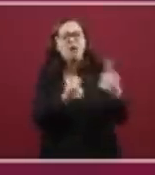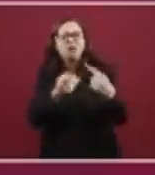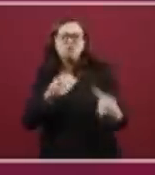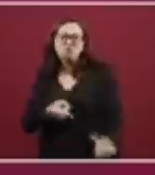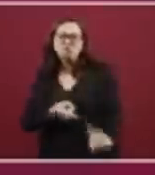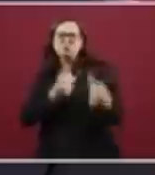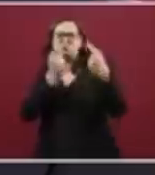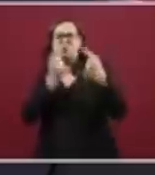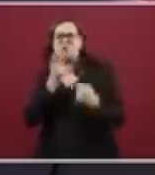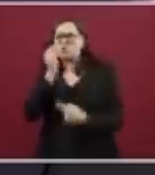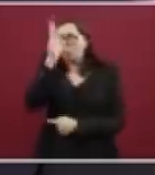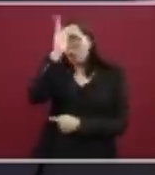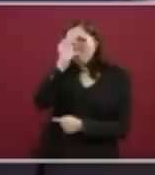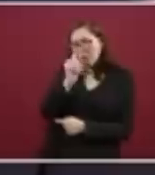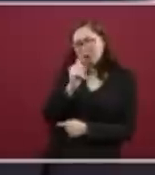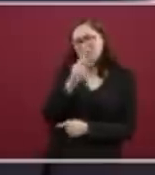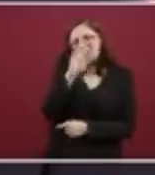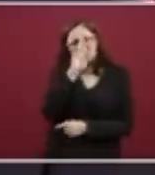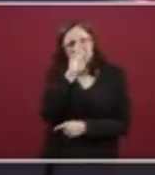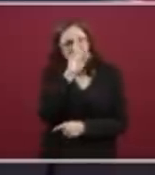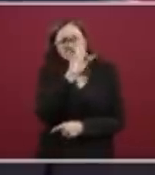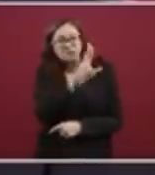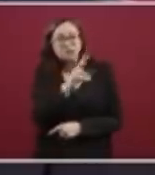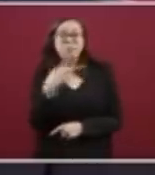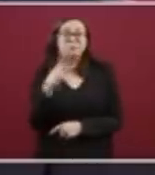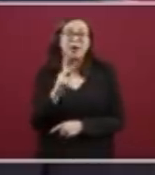respetarse, pero en la democracia